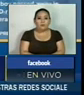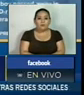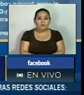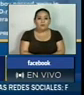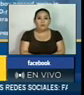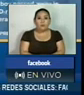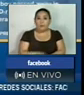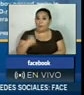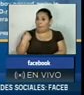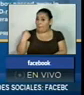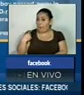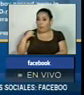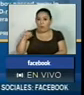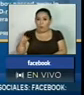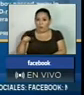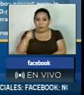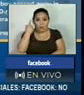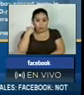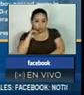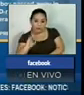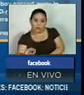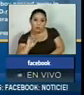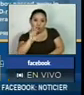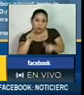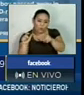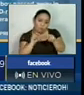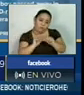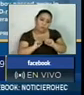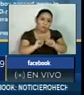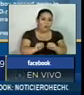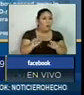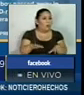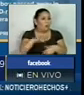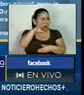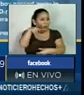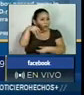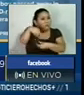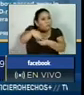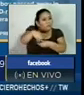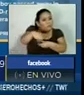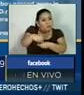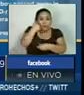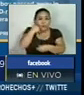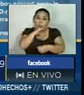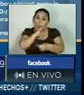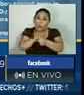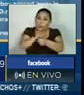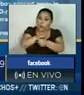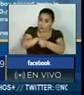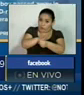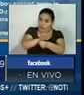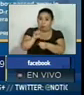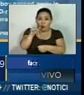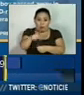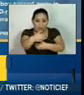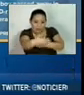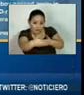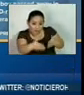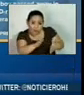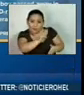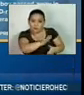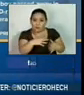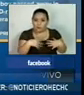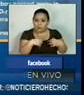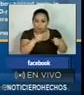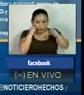El jueves pasado un niño de 5 años falleció por complicaciones relacionadas con la COVID-19 y el Departamento de Salud del